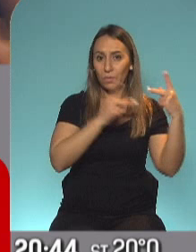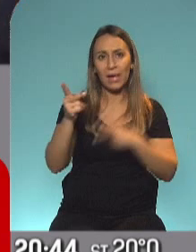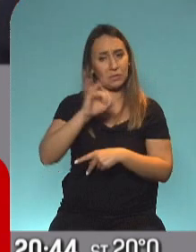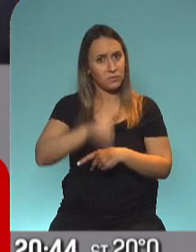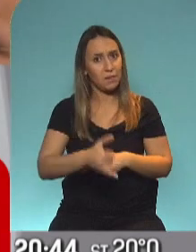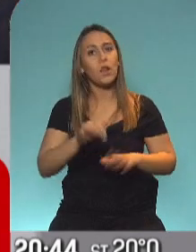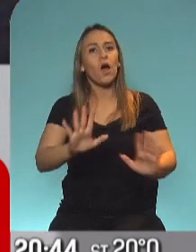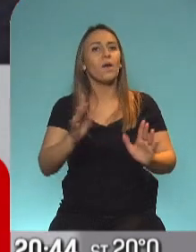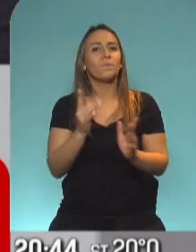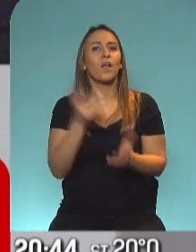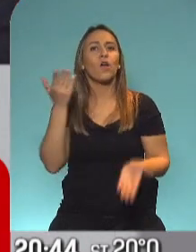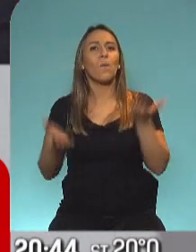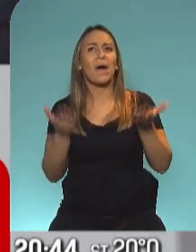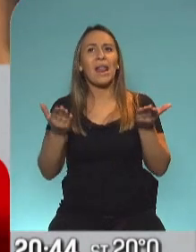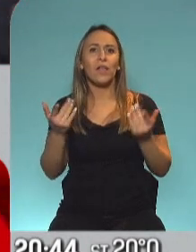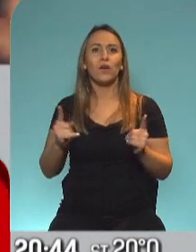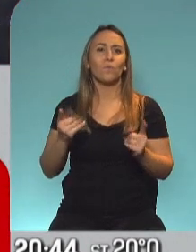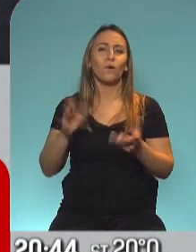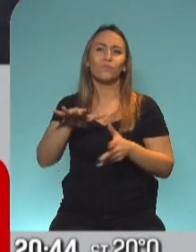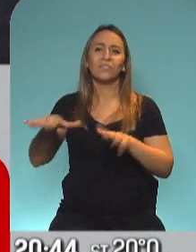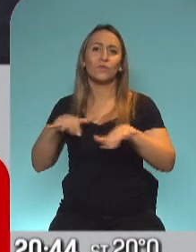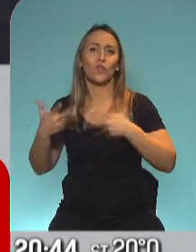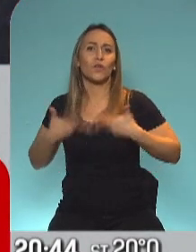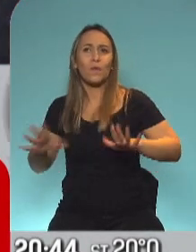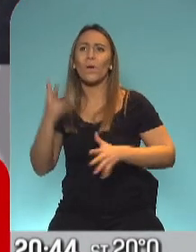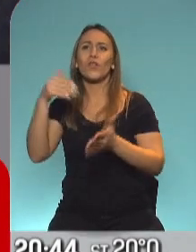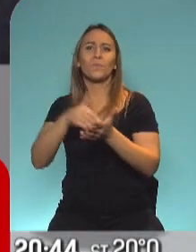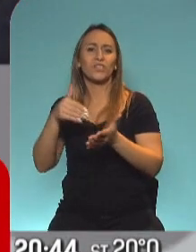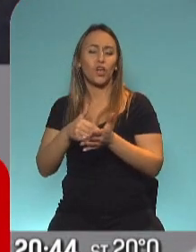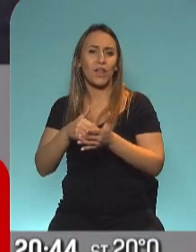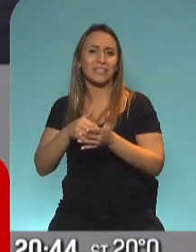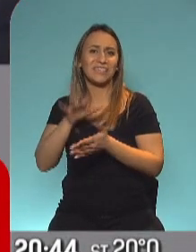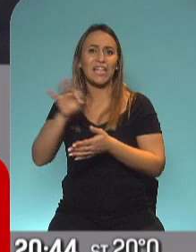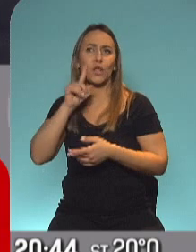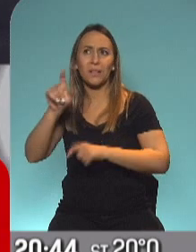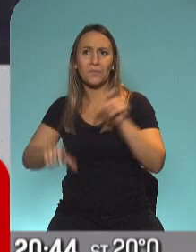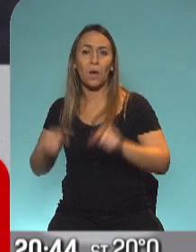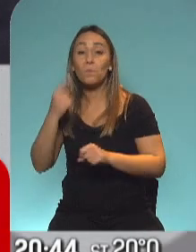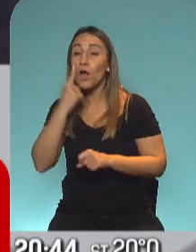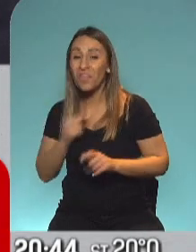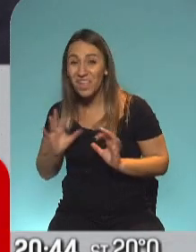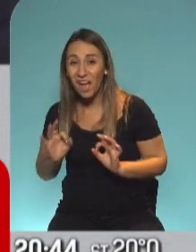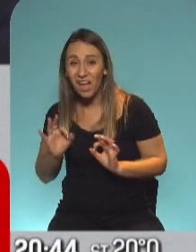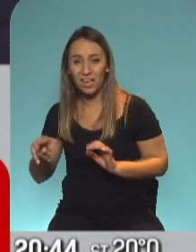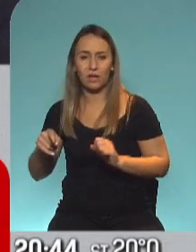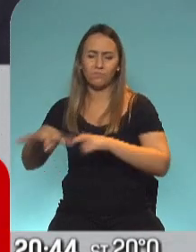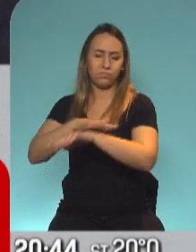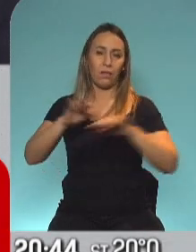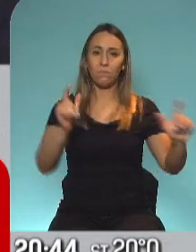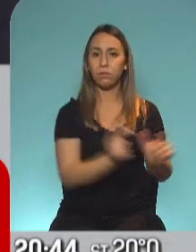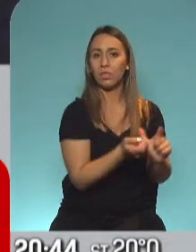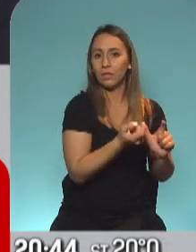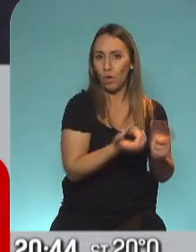que habitualmente se mueve en la zona metropolitana, que es alrededor de 4,5 millones de personas por día. Ministro, contó ya que